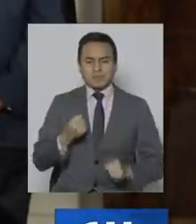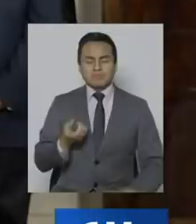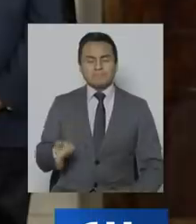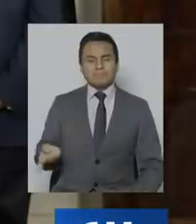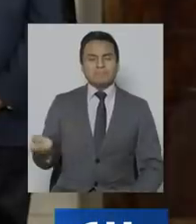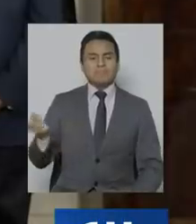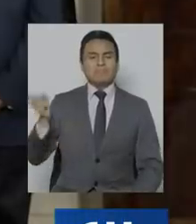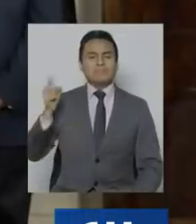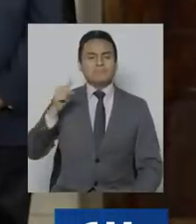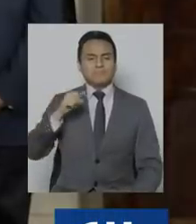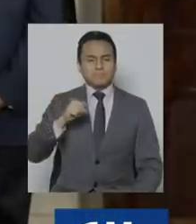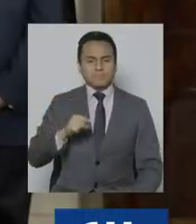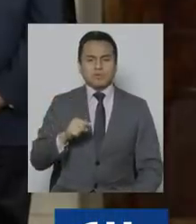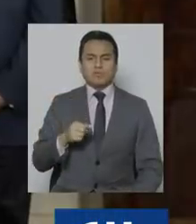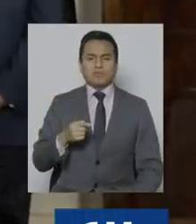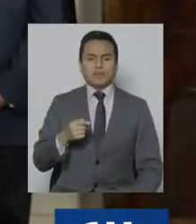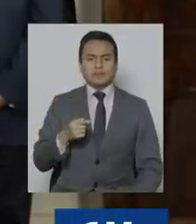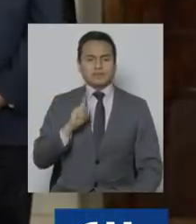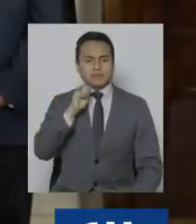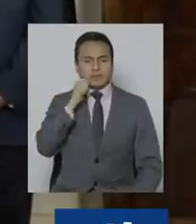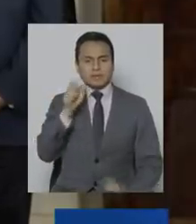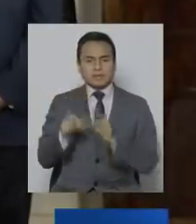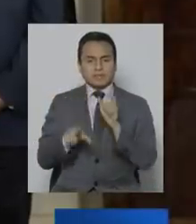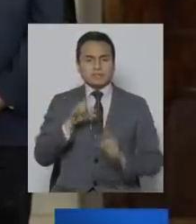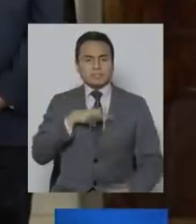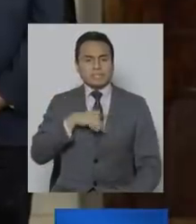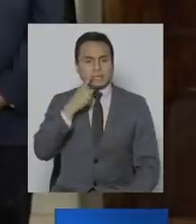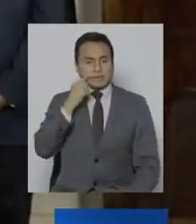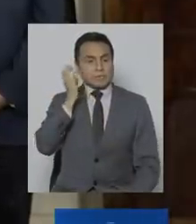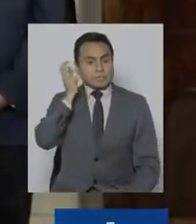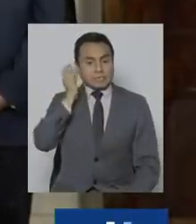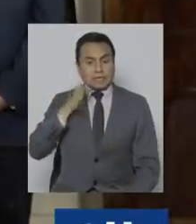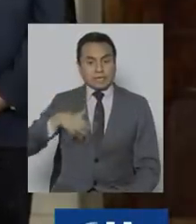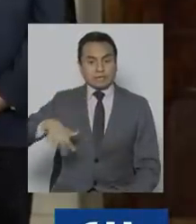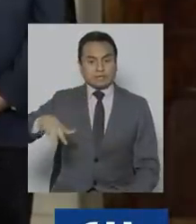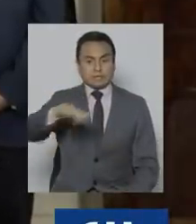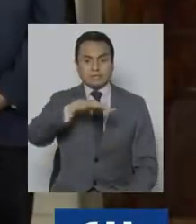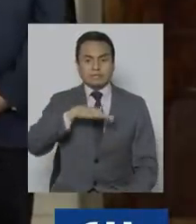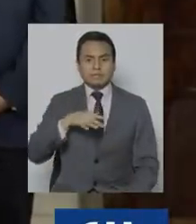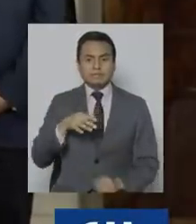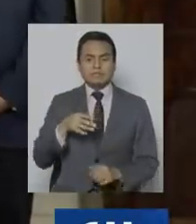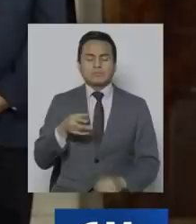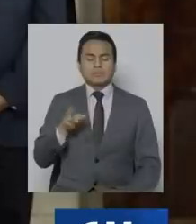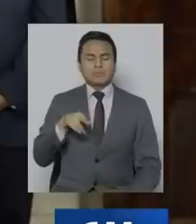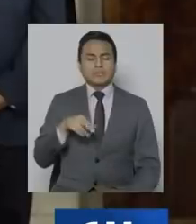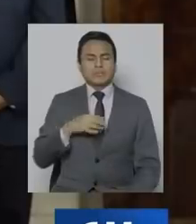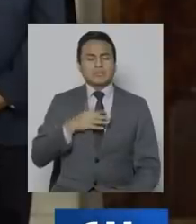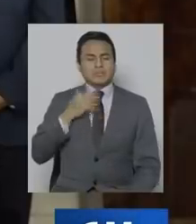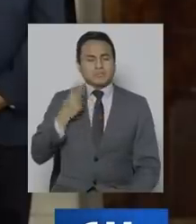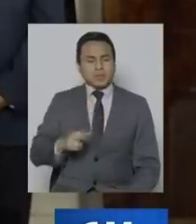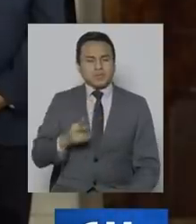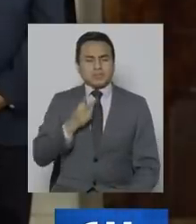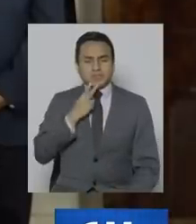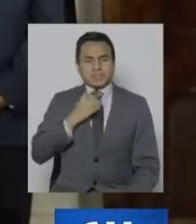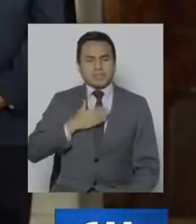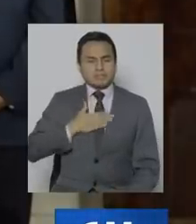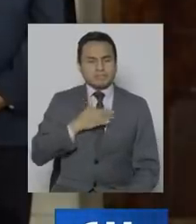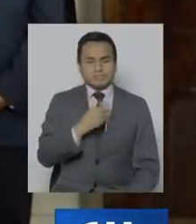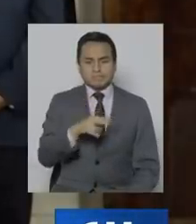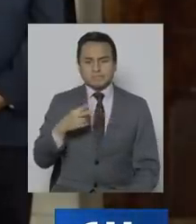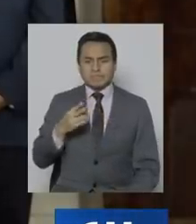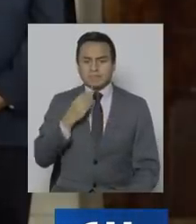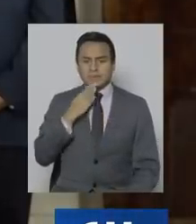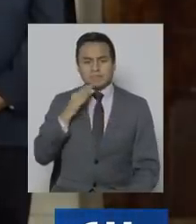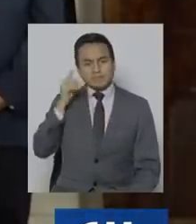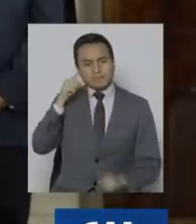volver a que los chilenos y las chilenas seamos nuevamente dueños de nuestras propias vidas y de nuestros